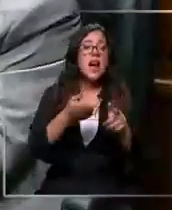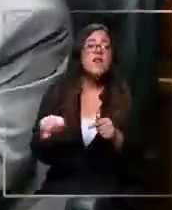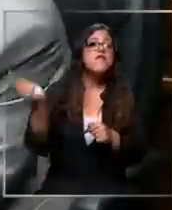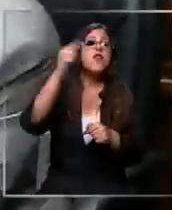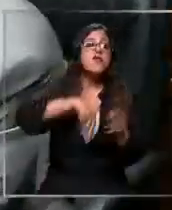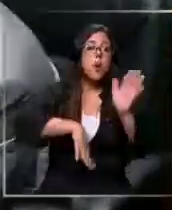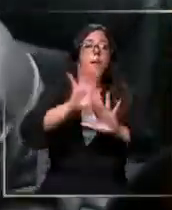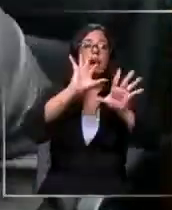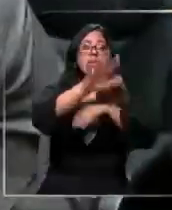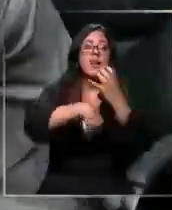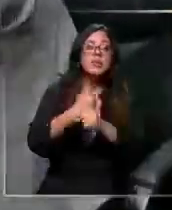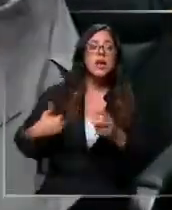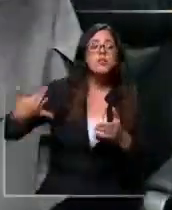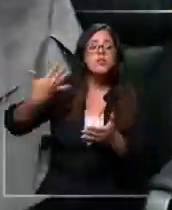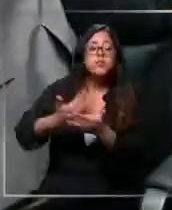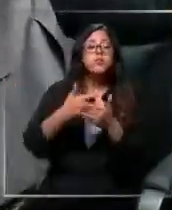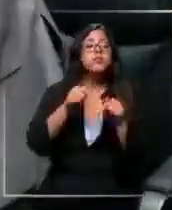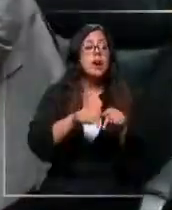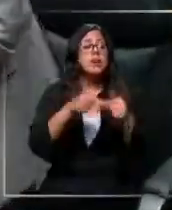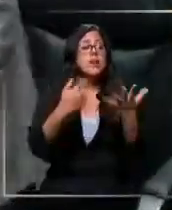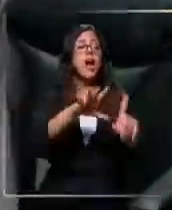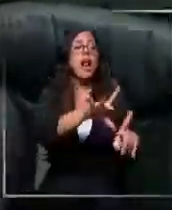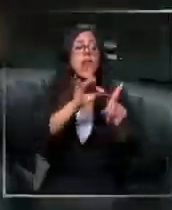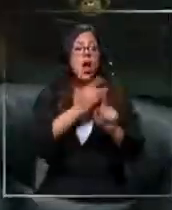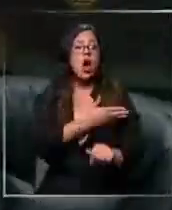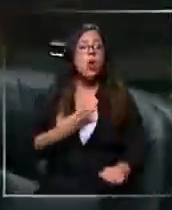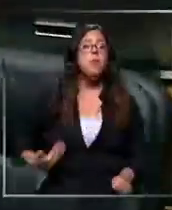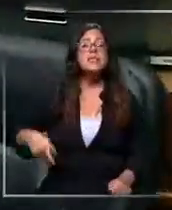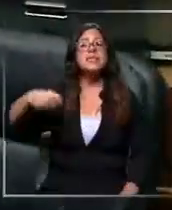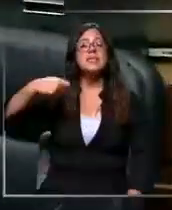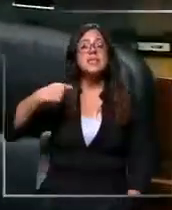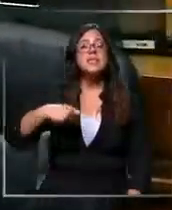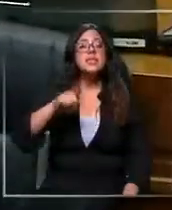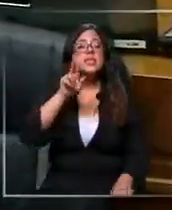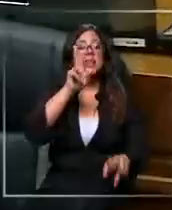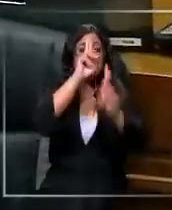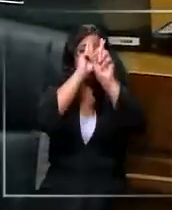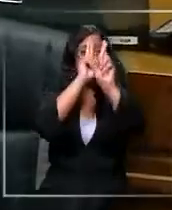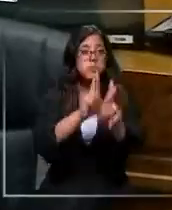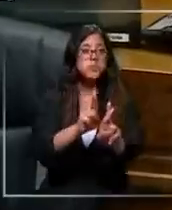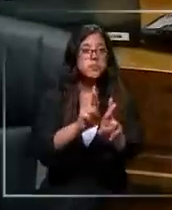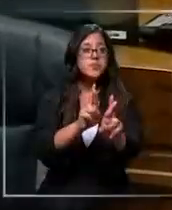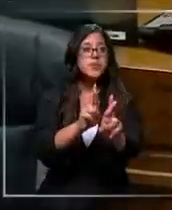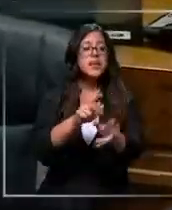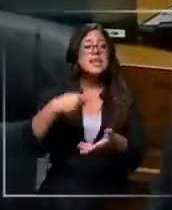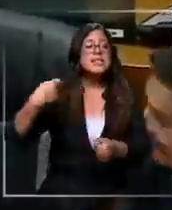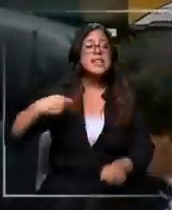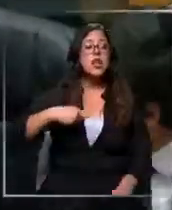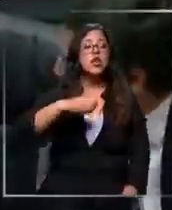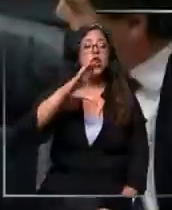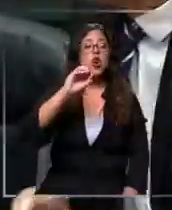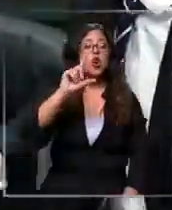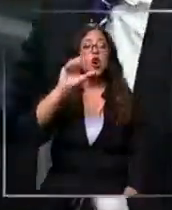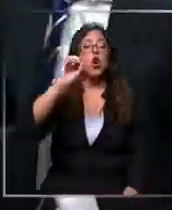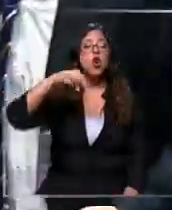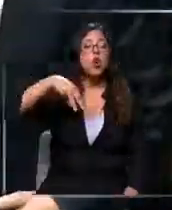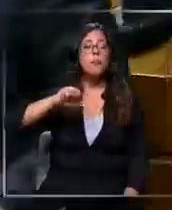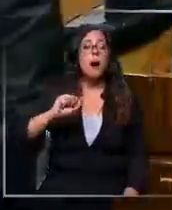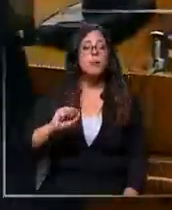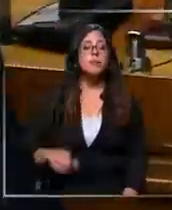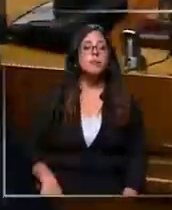En consecuencia, queda elegido como presidente del Senado el honorable senador señor Juan Antonio Coloma Correa.